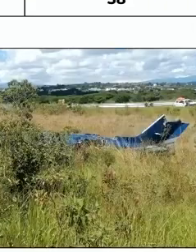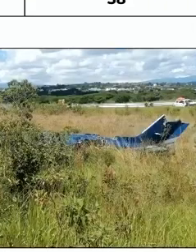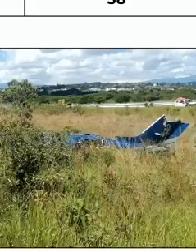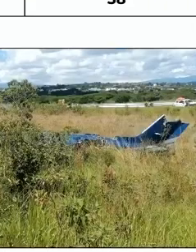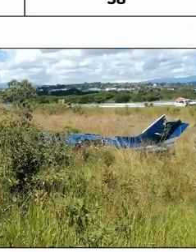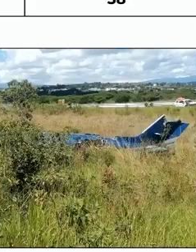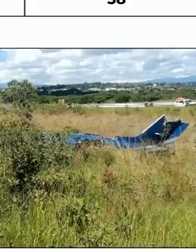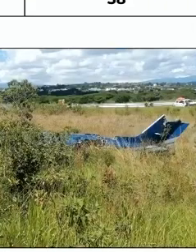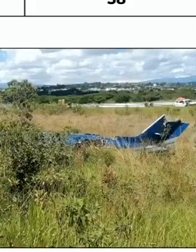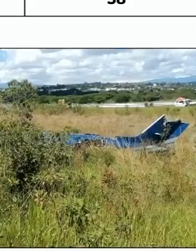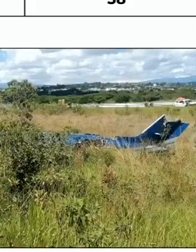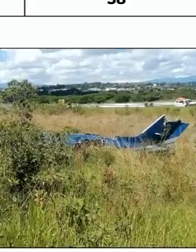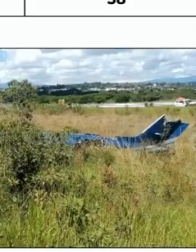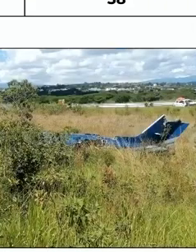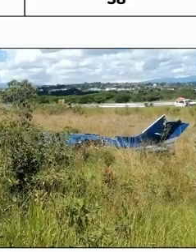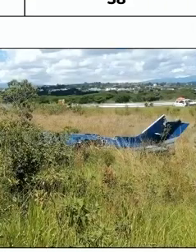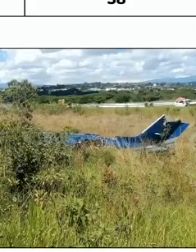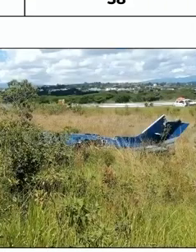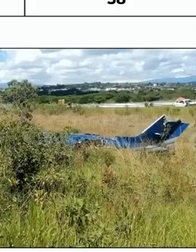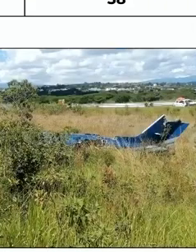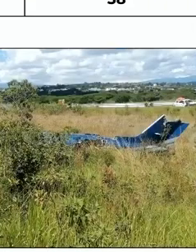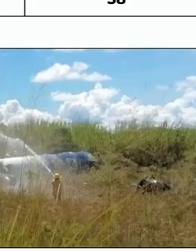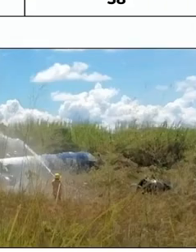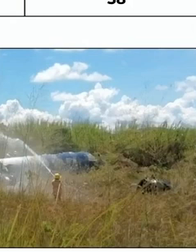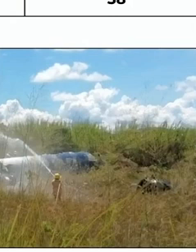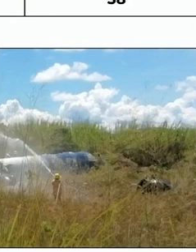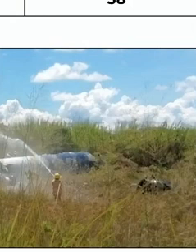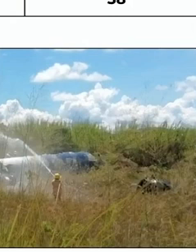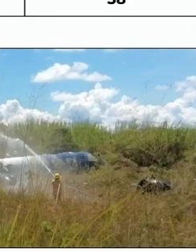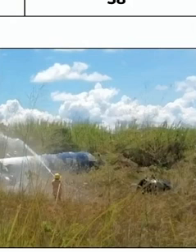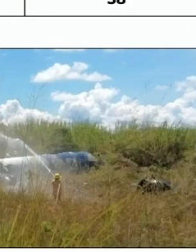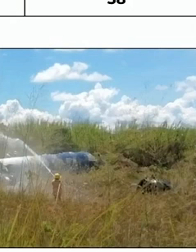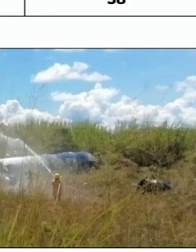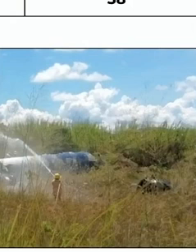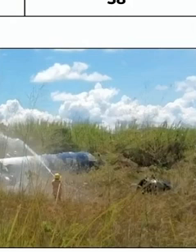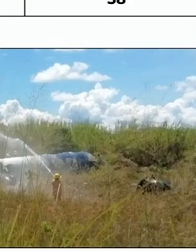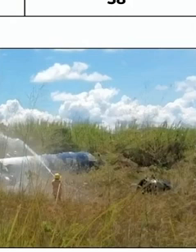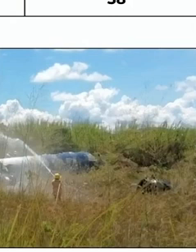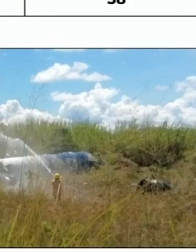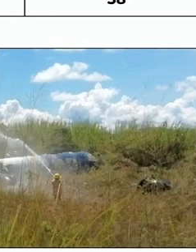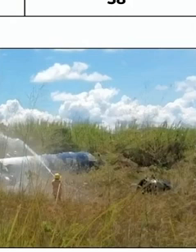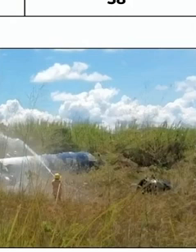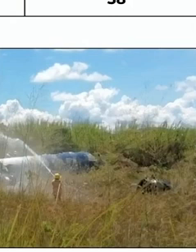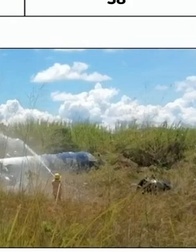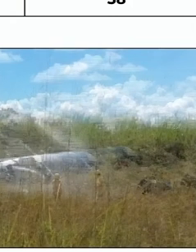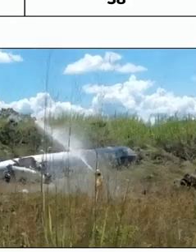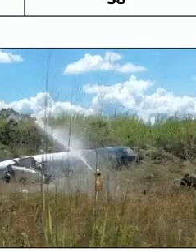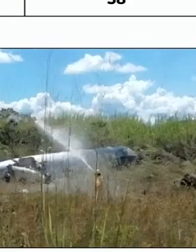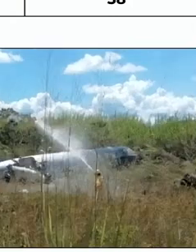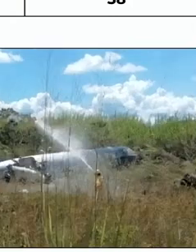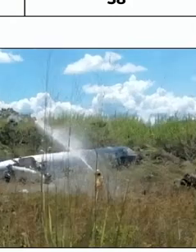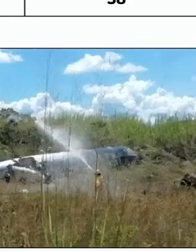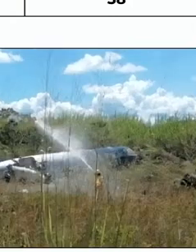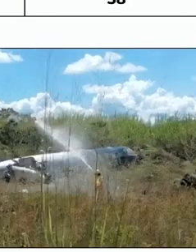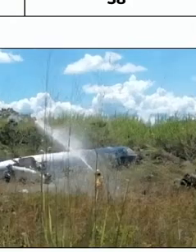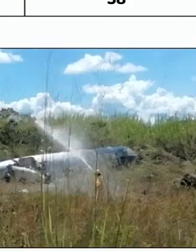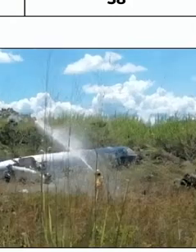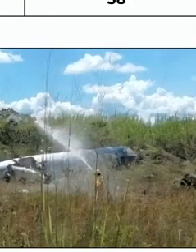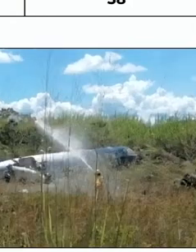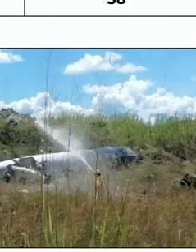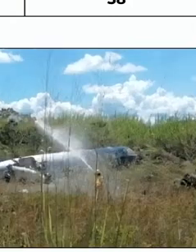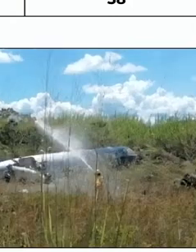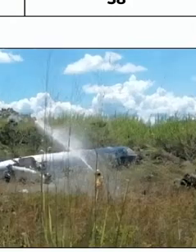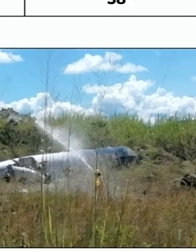13 en Veracruz y una aquí en Coatzacoalcos. Igualmente, la Secretaría de la Defensa Nacional cuenta con un subcentro regional de búsqueda